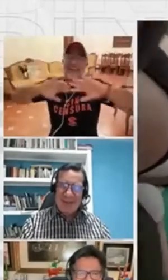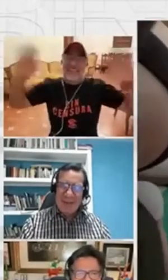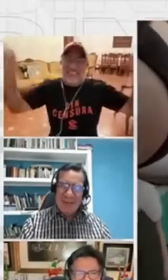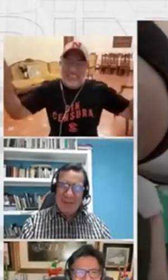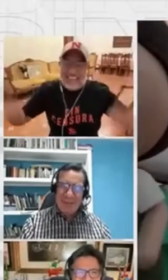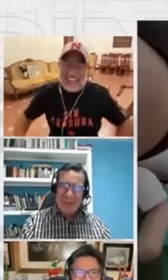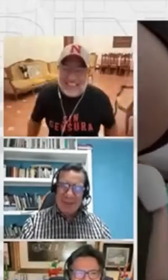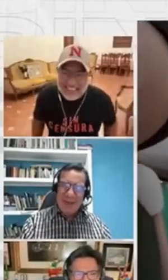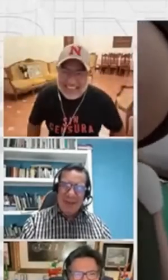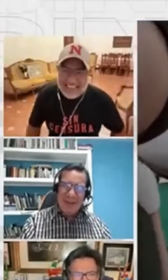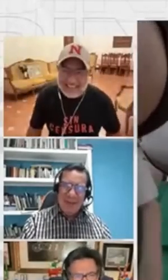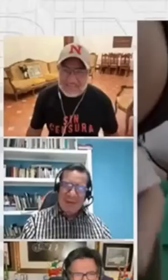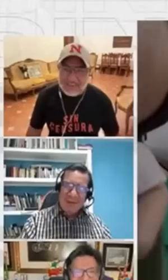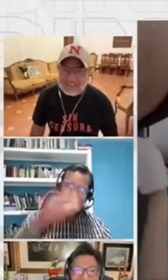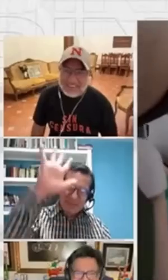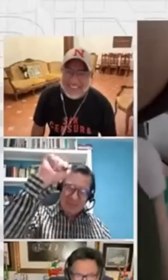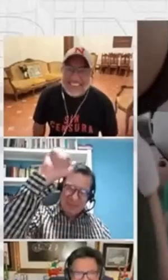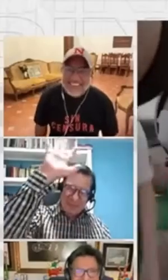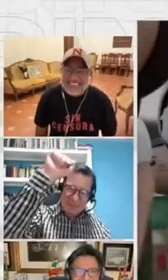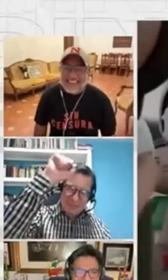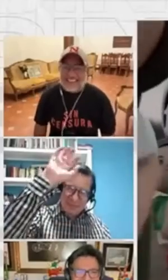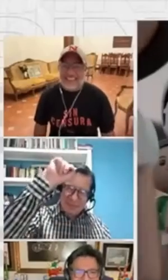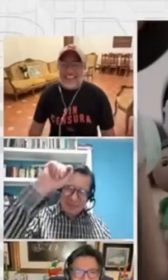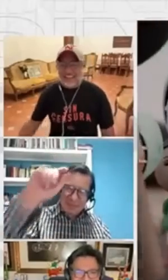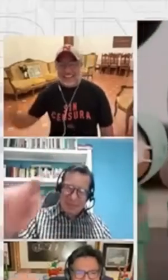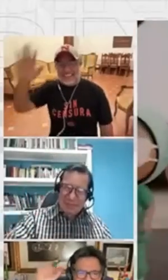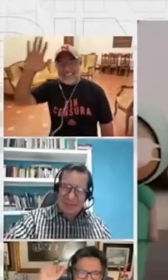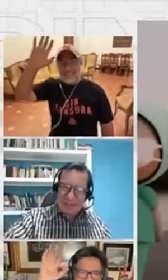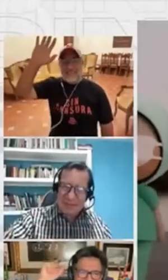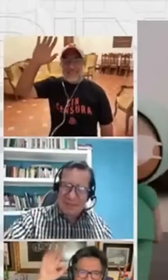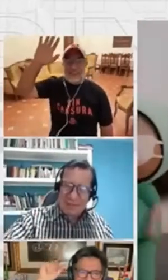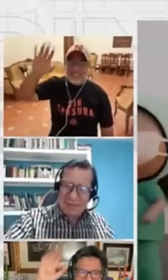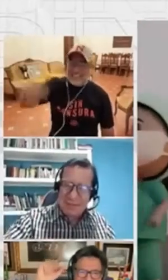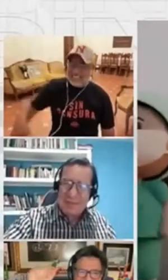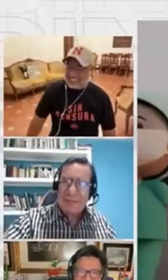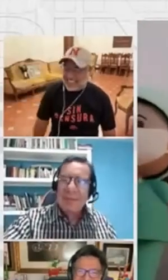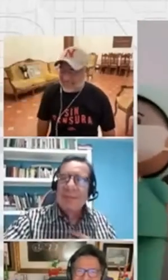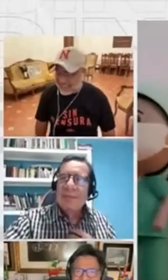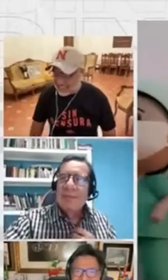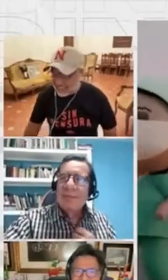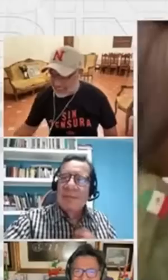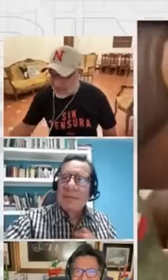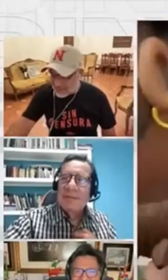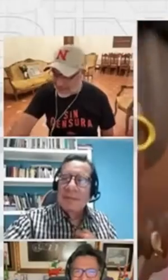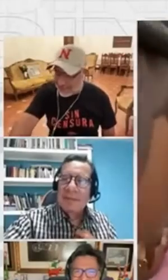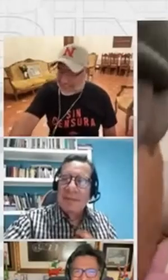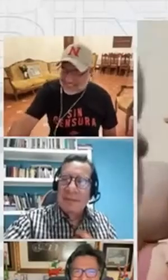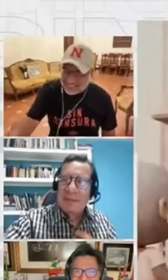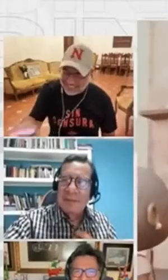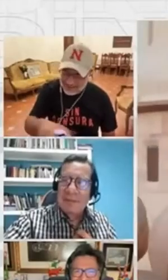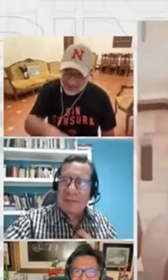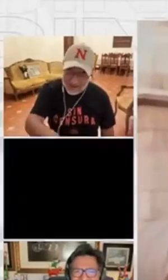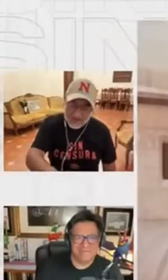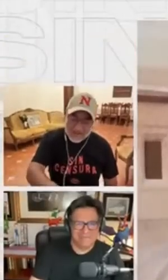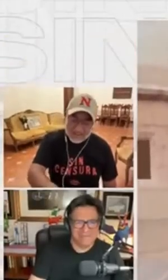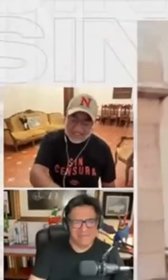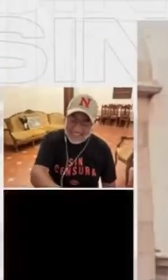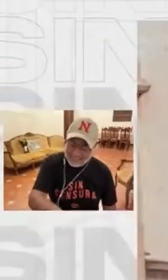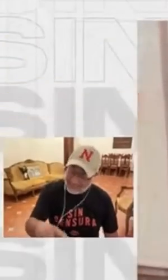Mejor ya vámonos a la mañanera del pueblo con la doctora Claudia Sheinbaum Pardo. Gracias, Jaime. Gracias, Paco.